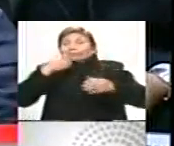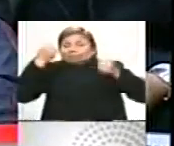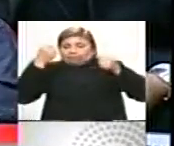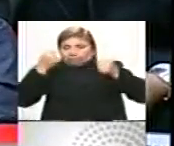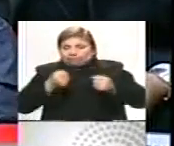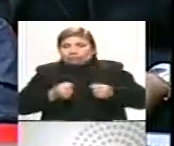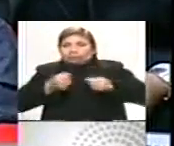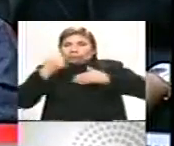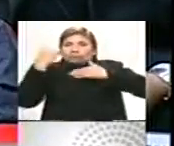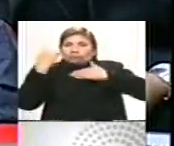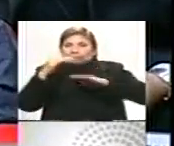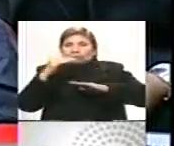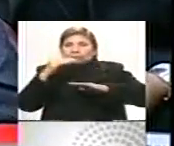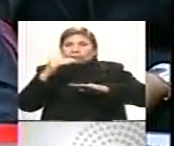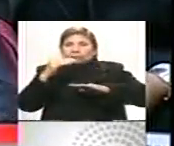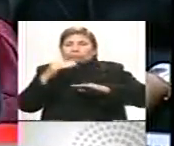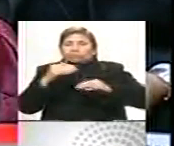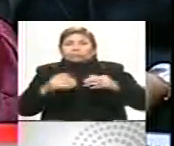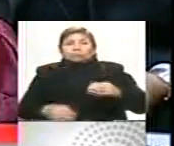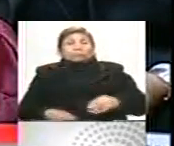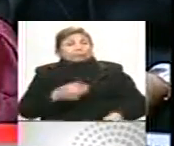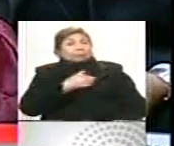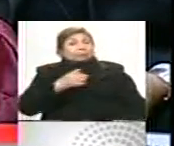un límite a una facultad del presidente.